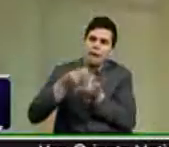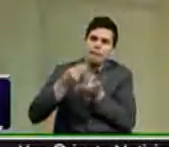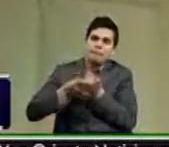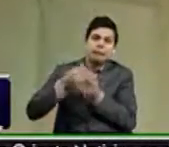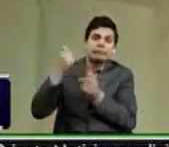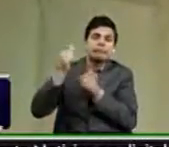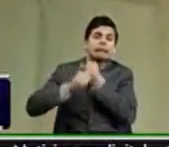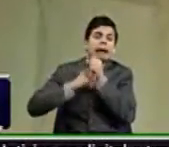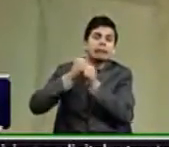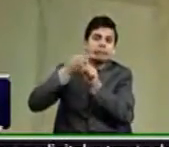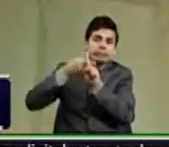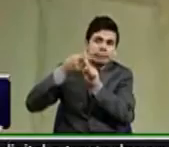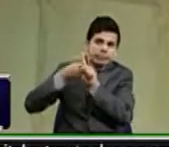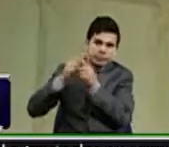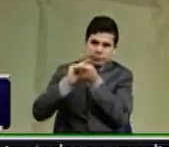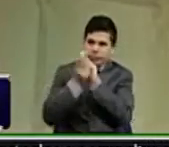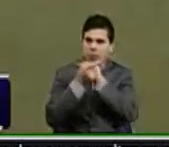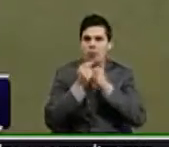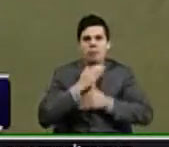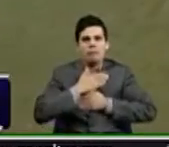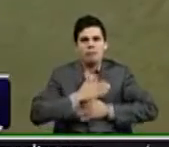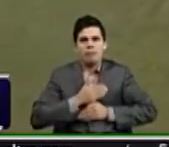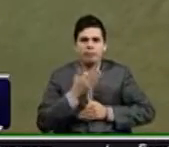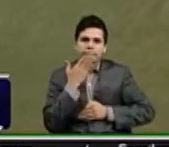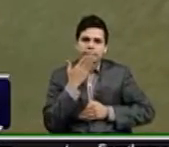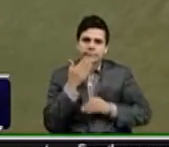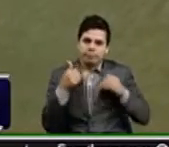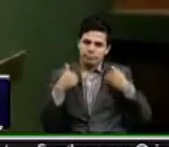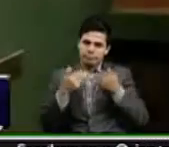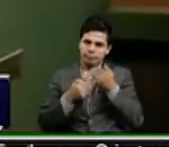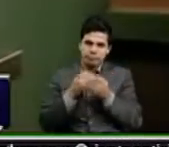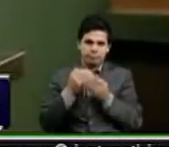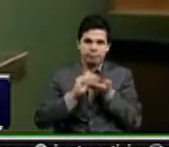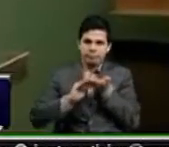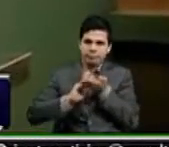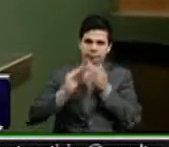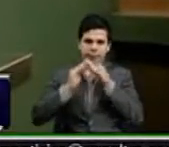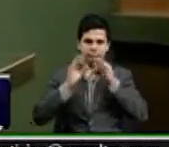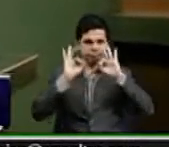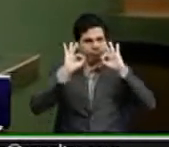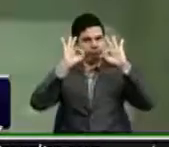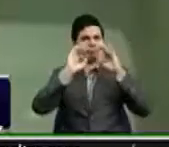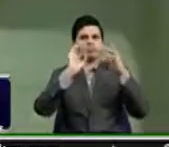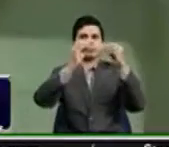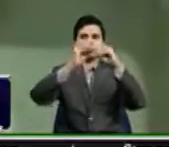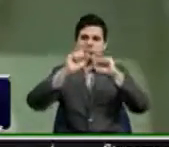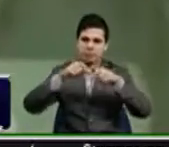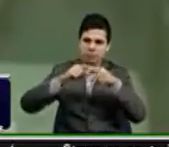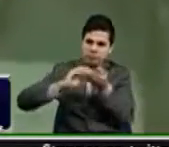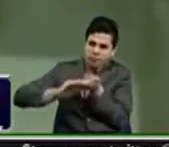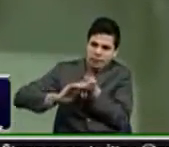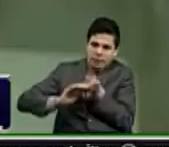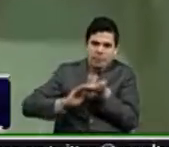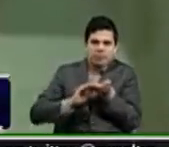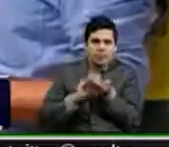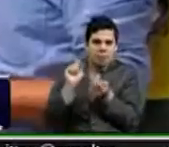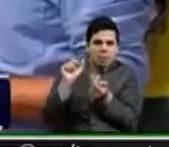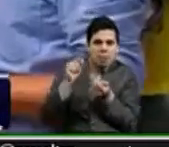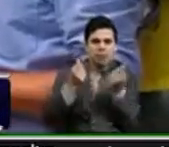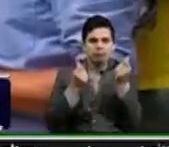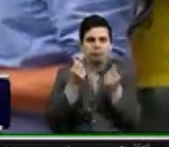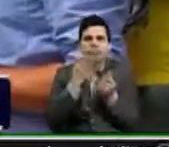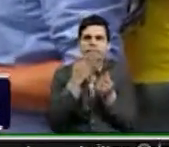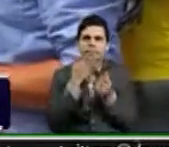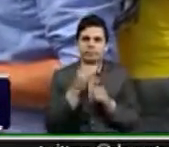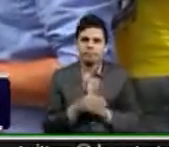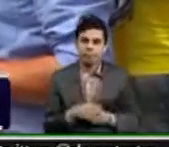arriendo. El cambio en sus vidas se refleja por la oportunidad de acceder a una vivienda digna y porque se mejorarán sus finanzas.